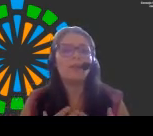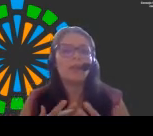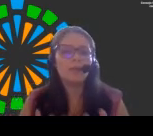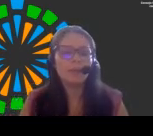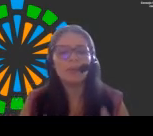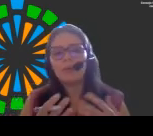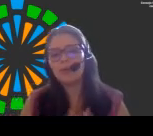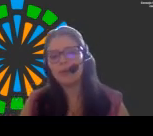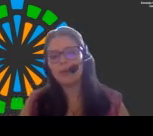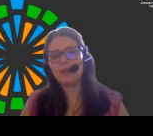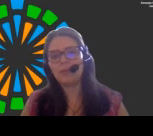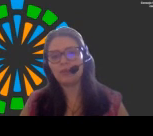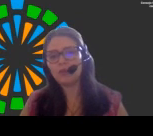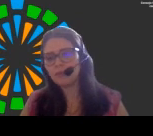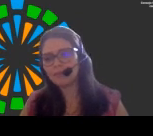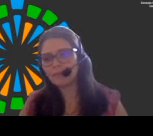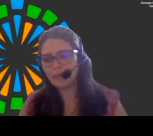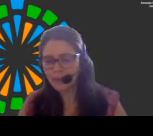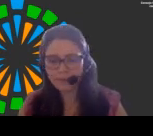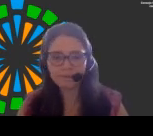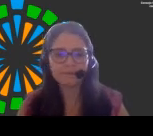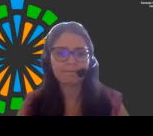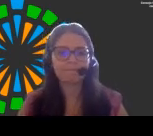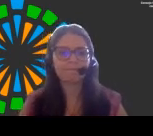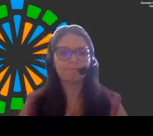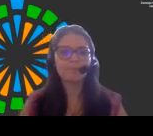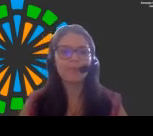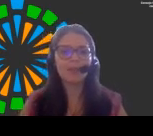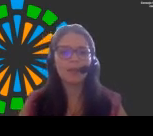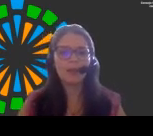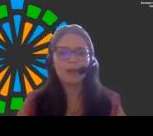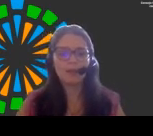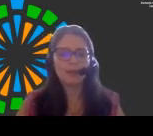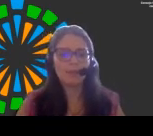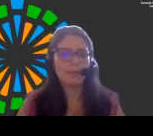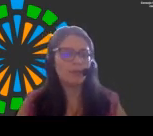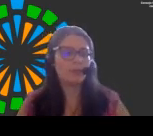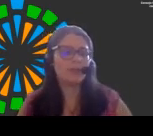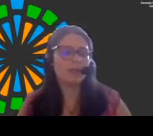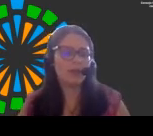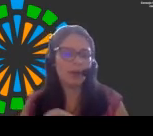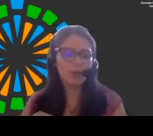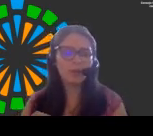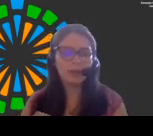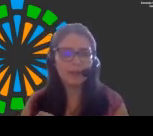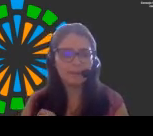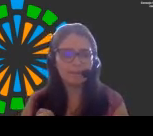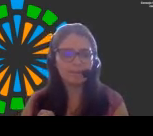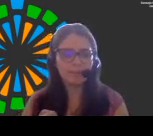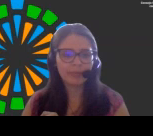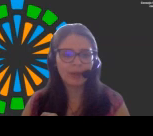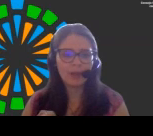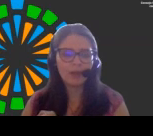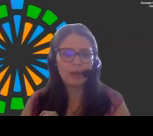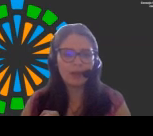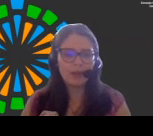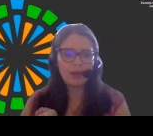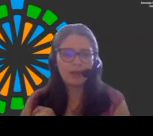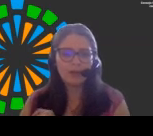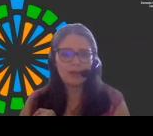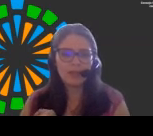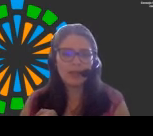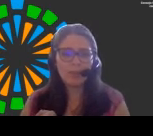de trasladar un poco de lo que aprendimos hoy verdad creo que podemos pasar a la otra